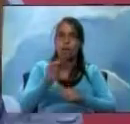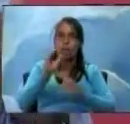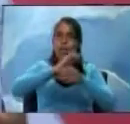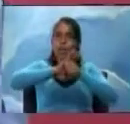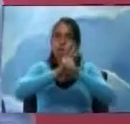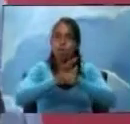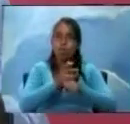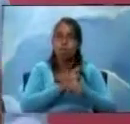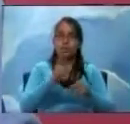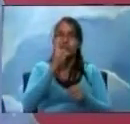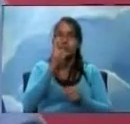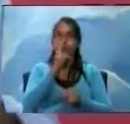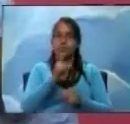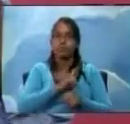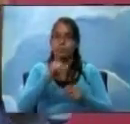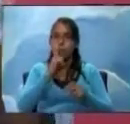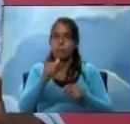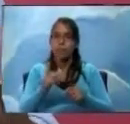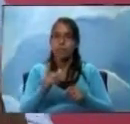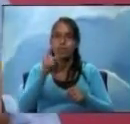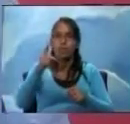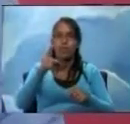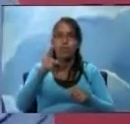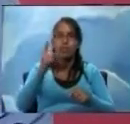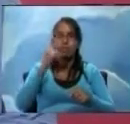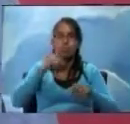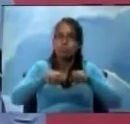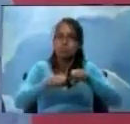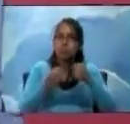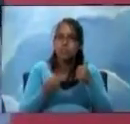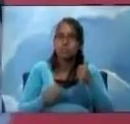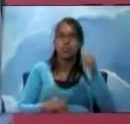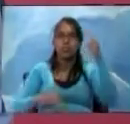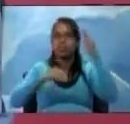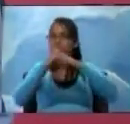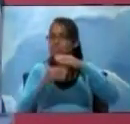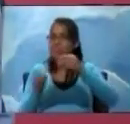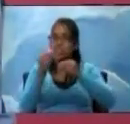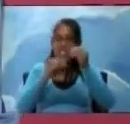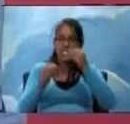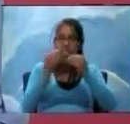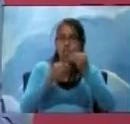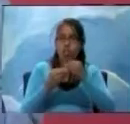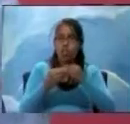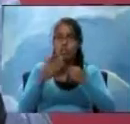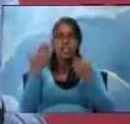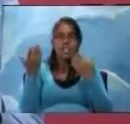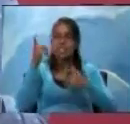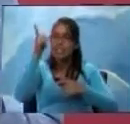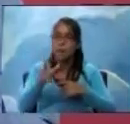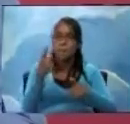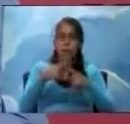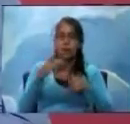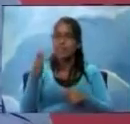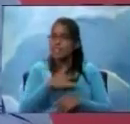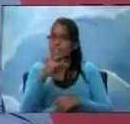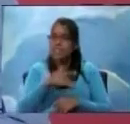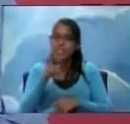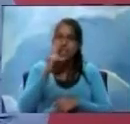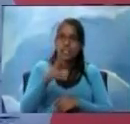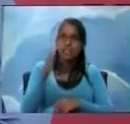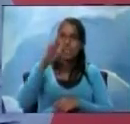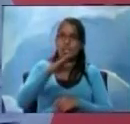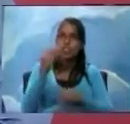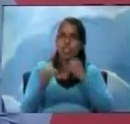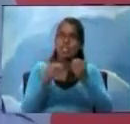jugo, un refresquito, una maltica, un pancito relleno, lo que sea, amados hermanos, pero que se sienta, que se vea